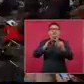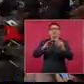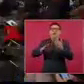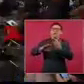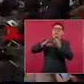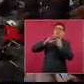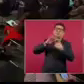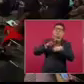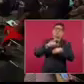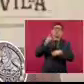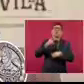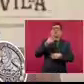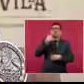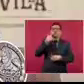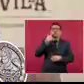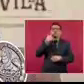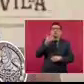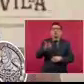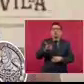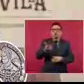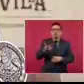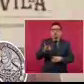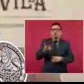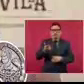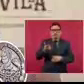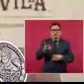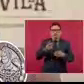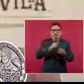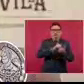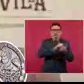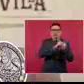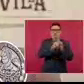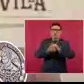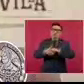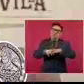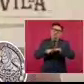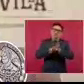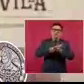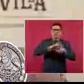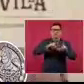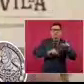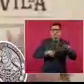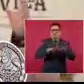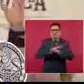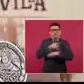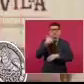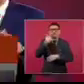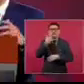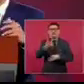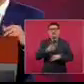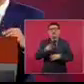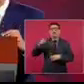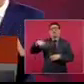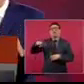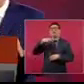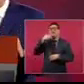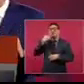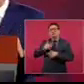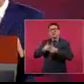porque no quieren la transformación del país. Quieren seguir robando,